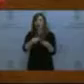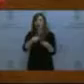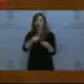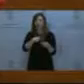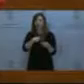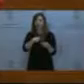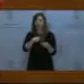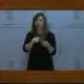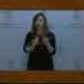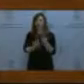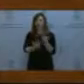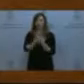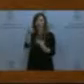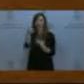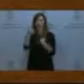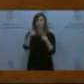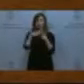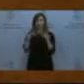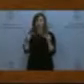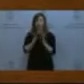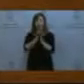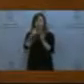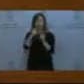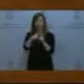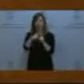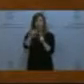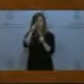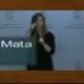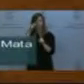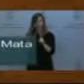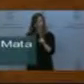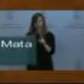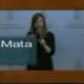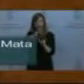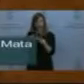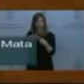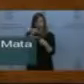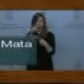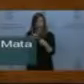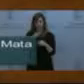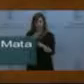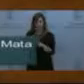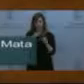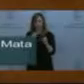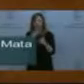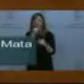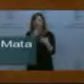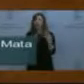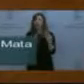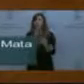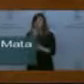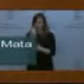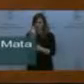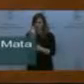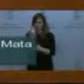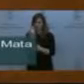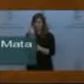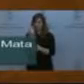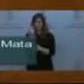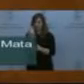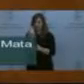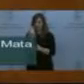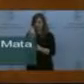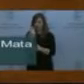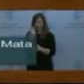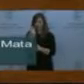de Parroquias Rurales, que asisten hoy al Pleno. Buenos días. Hoy no solo hablamos